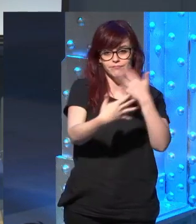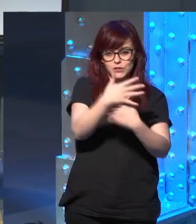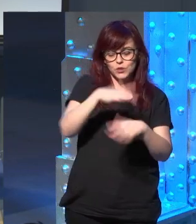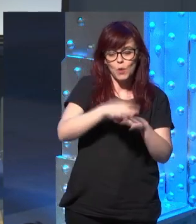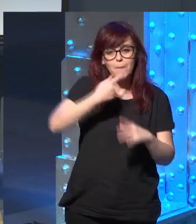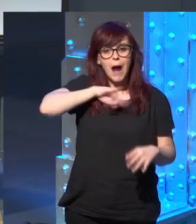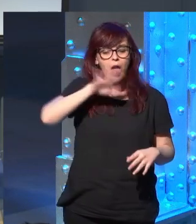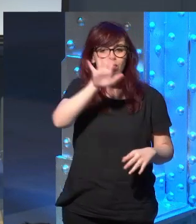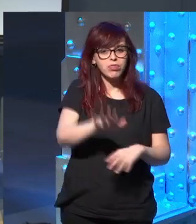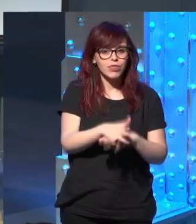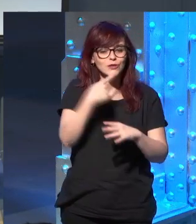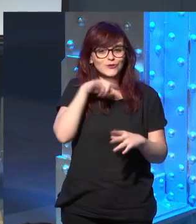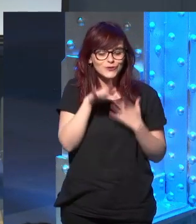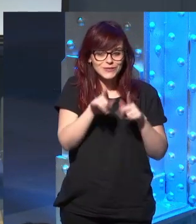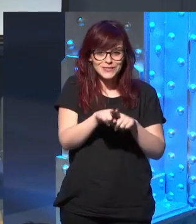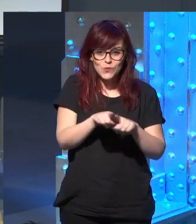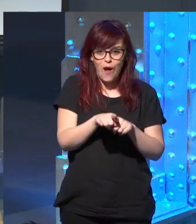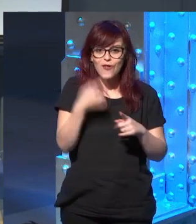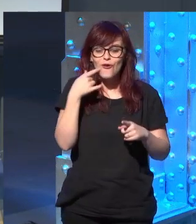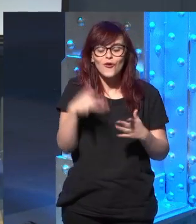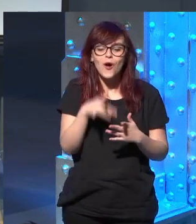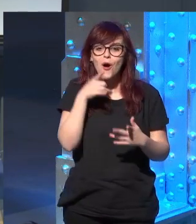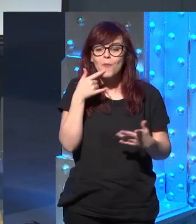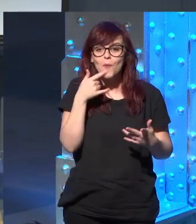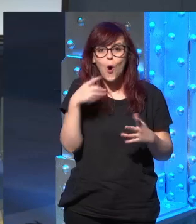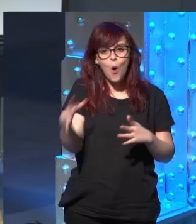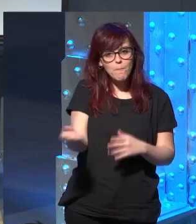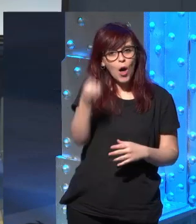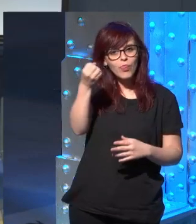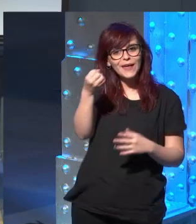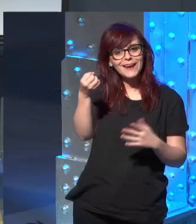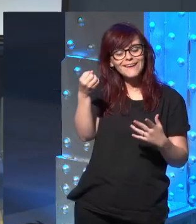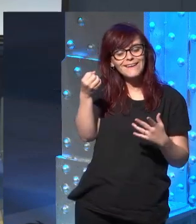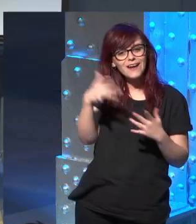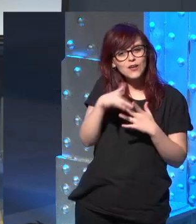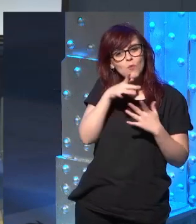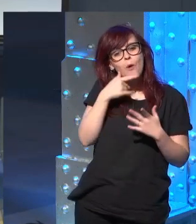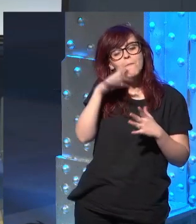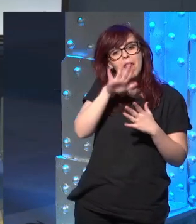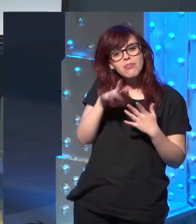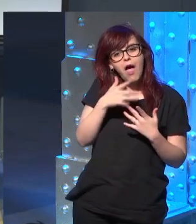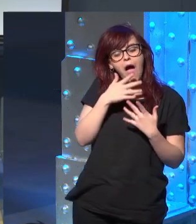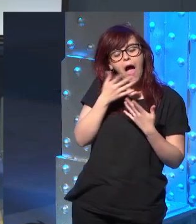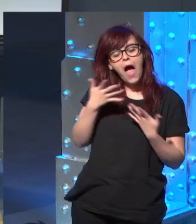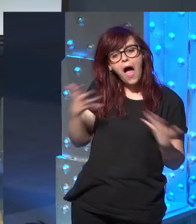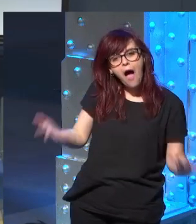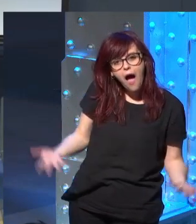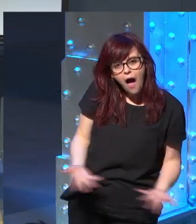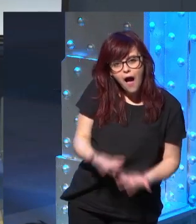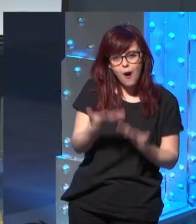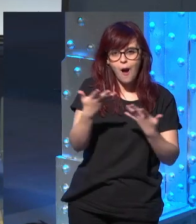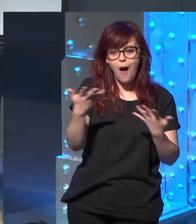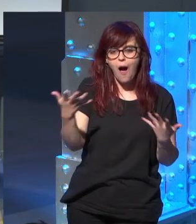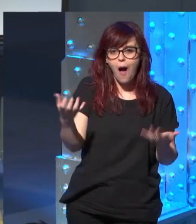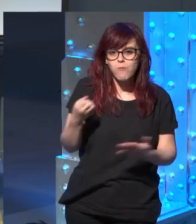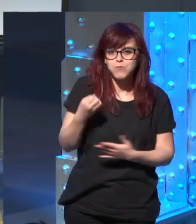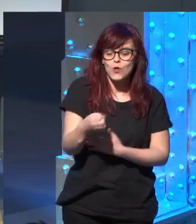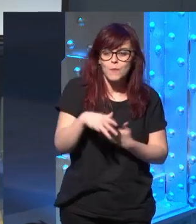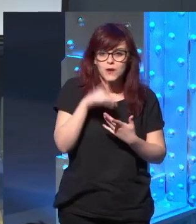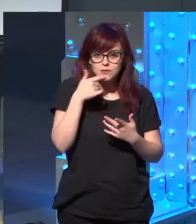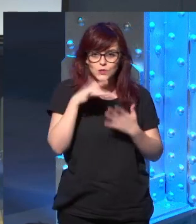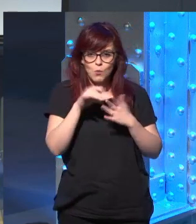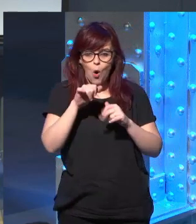somos un poco como portadores de pétalos de rosas del poder, pero a la vez hay una atracción y una necesidad de expresión. Bueno, este sería